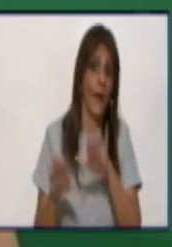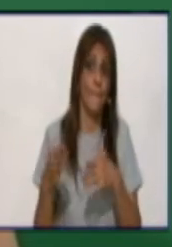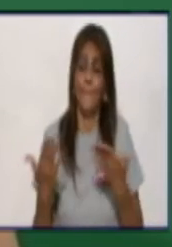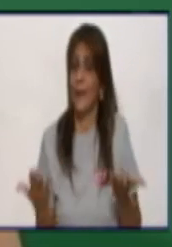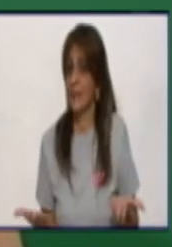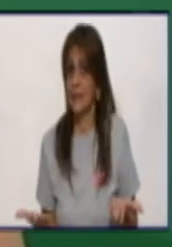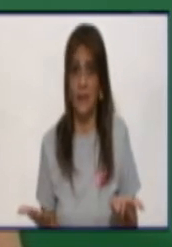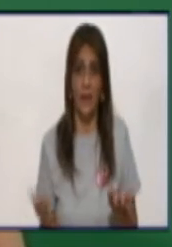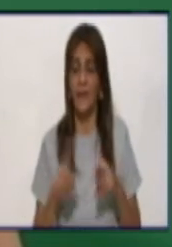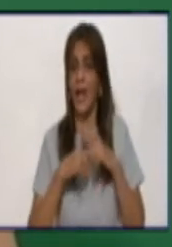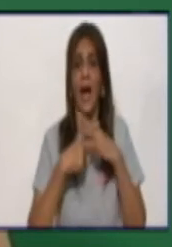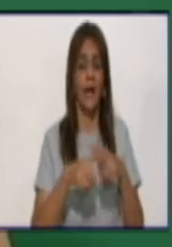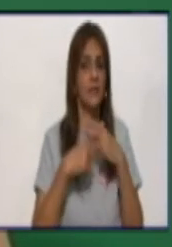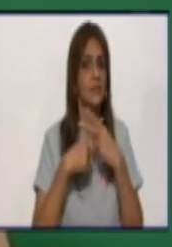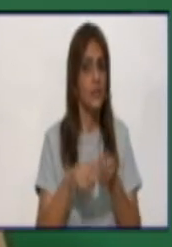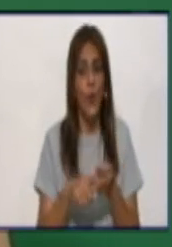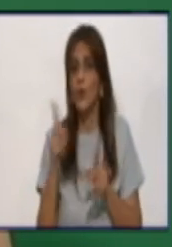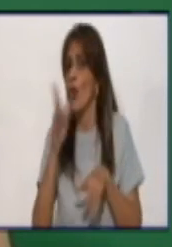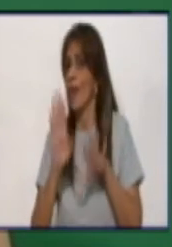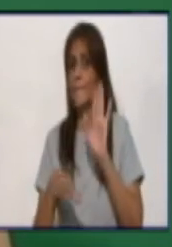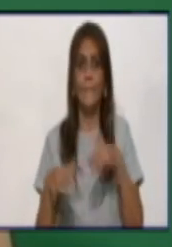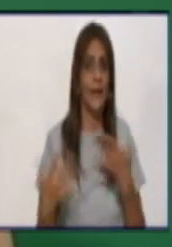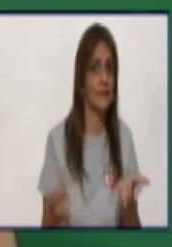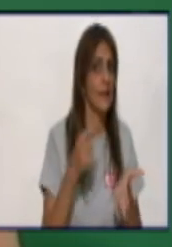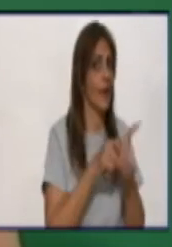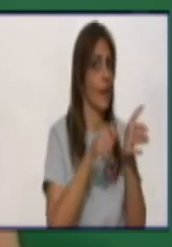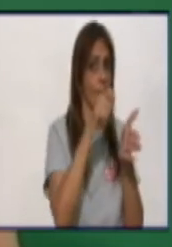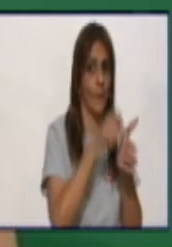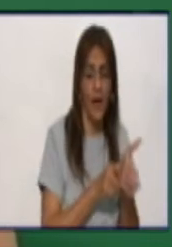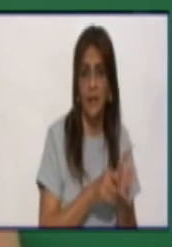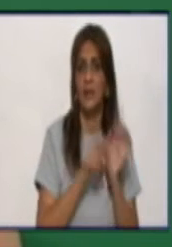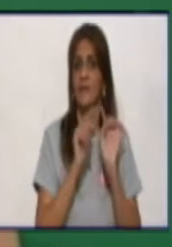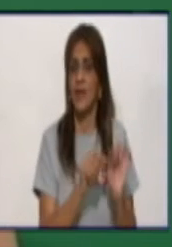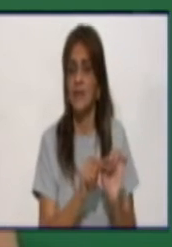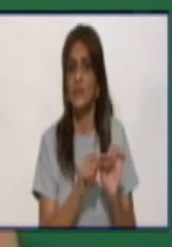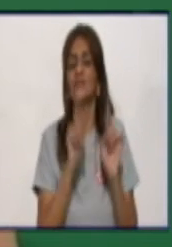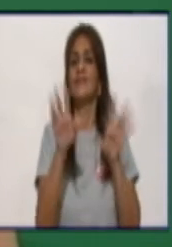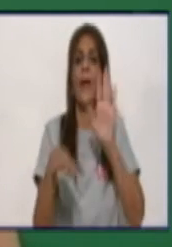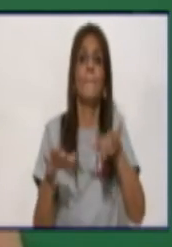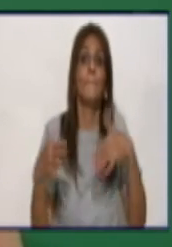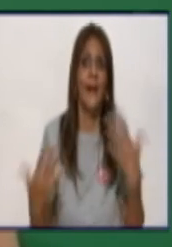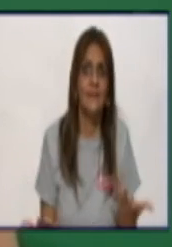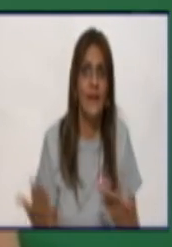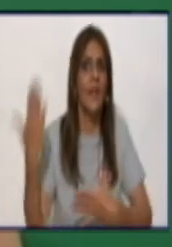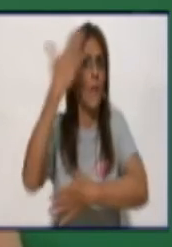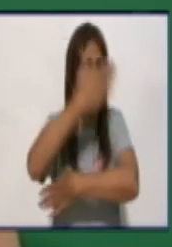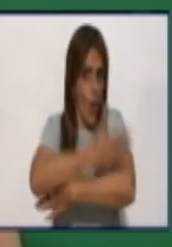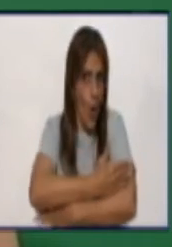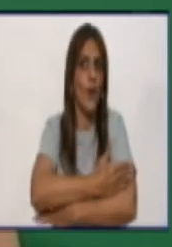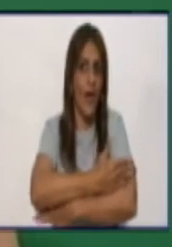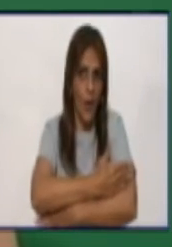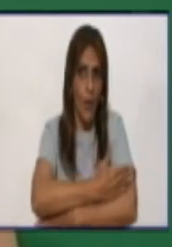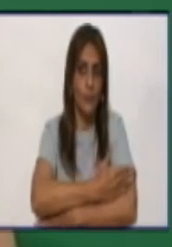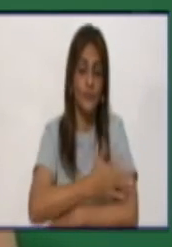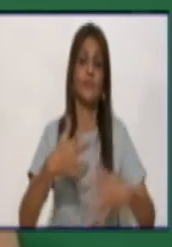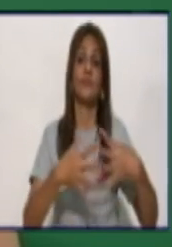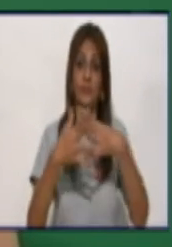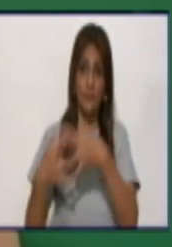la gestión y de la programación que se haga desde el sector sino de ese brutal bloqueo que sigue estando